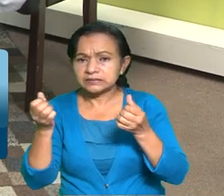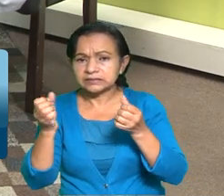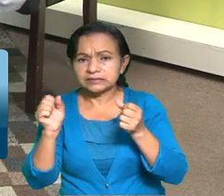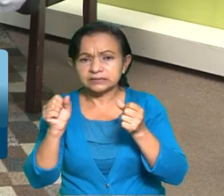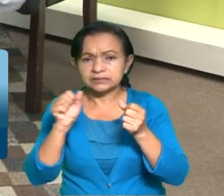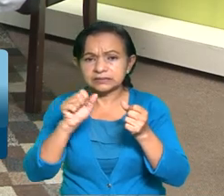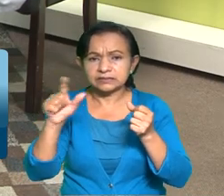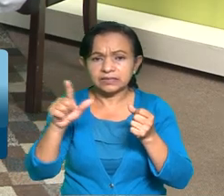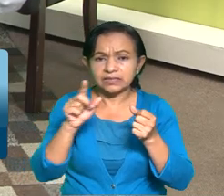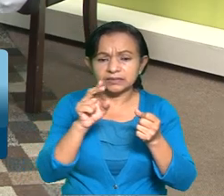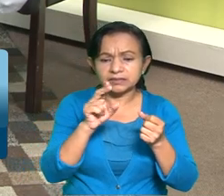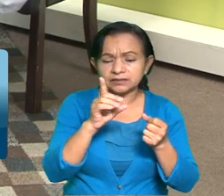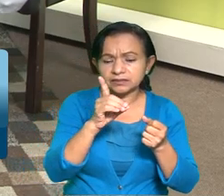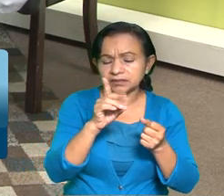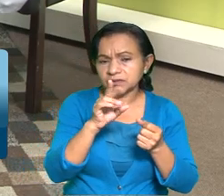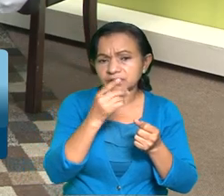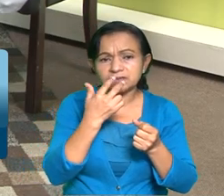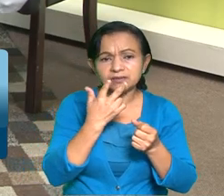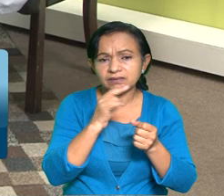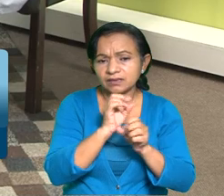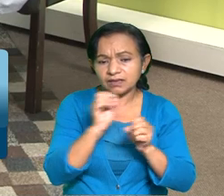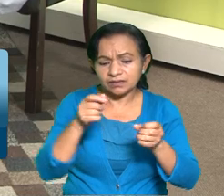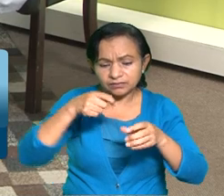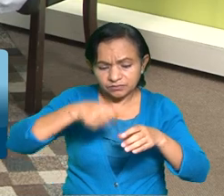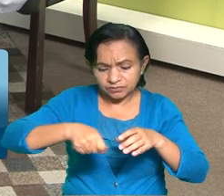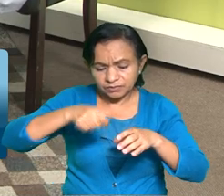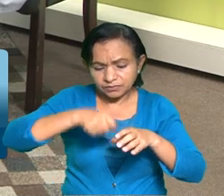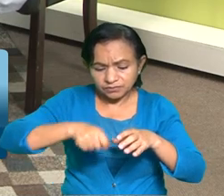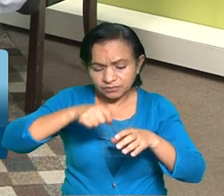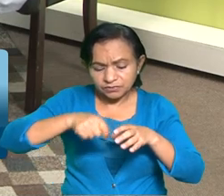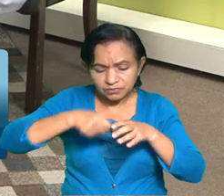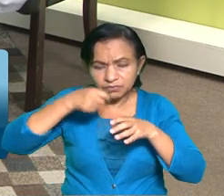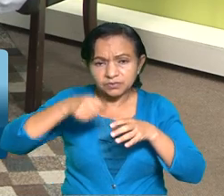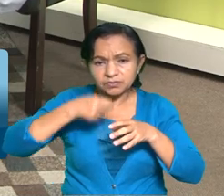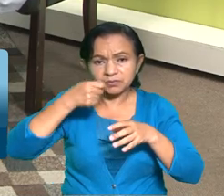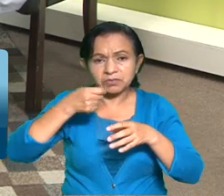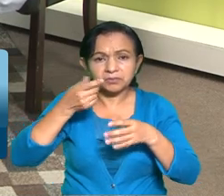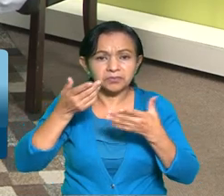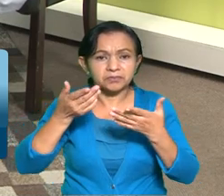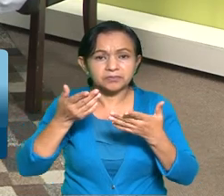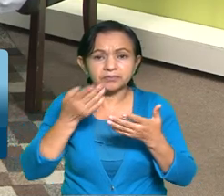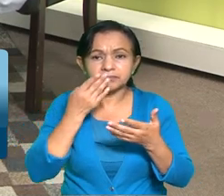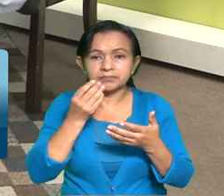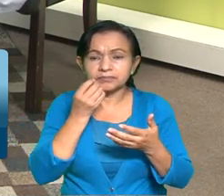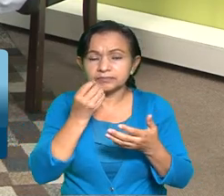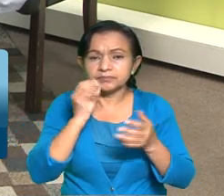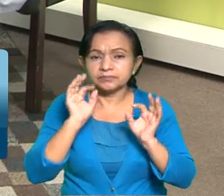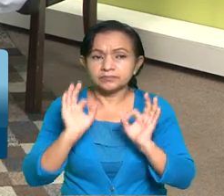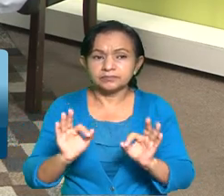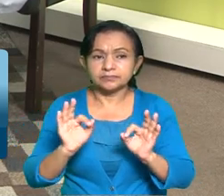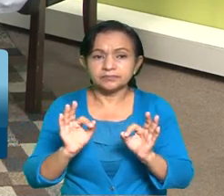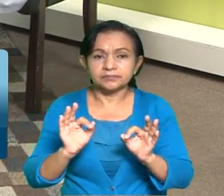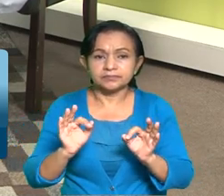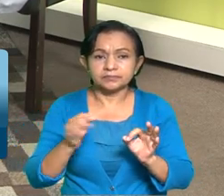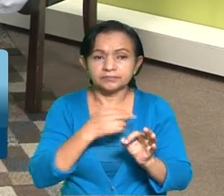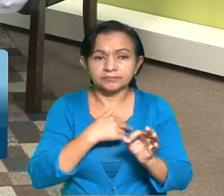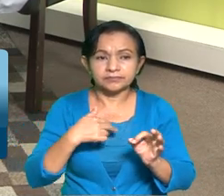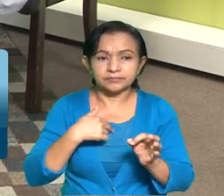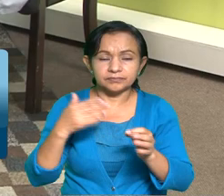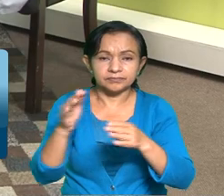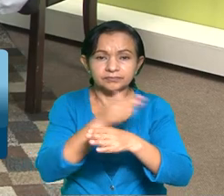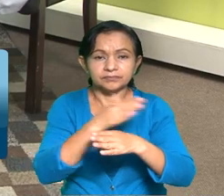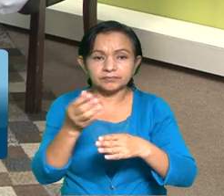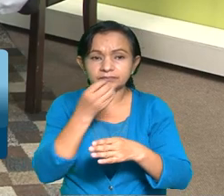dulce. Uh-huh. Entonces, mojito de chayote, por ejemplo, el niño se va a alimentar bien y va después a querer otros